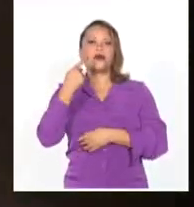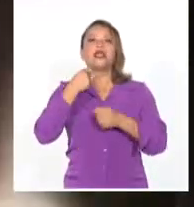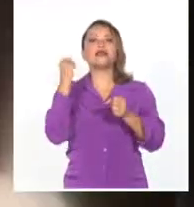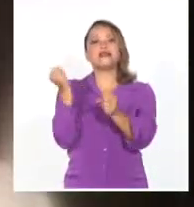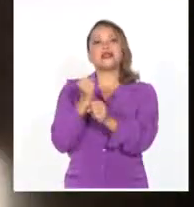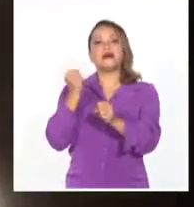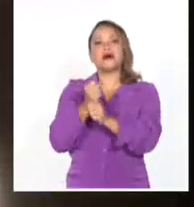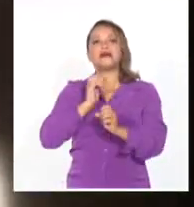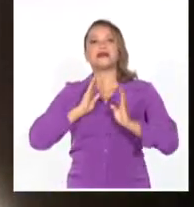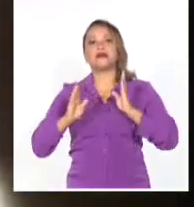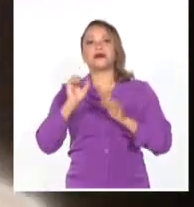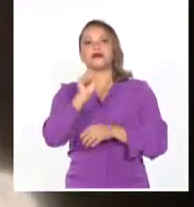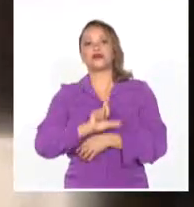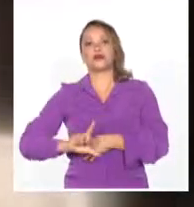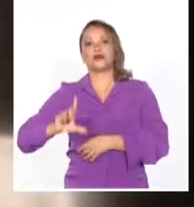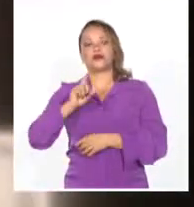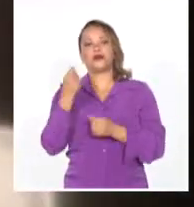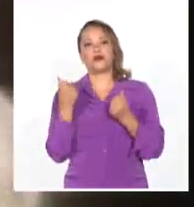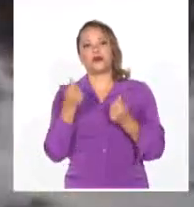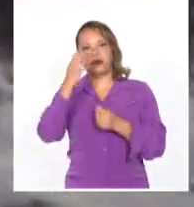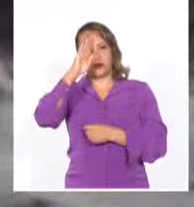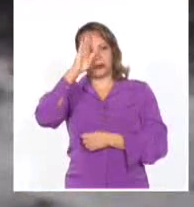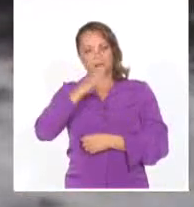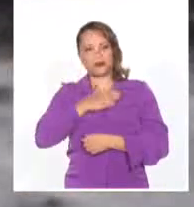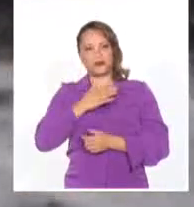desarrollo socioeconómico de Cuba.